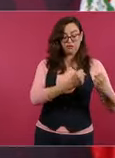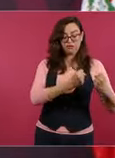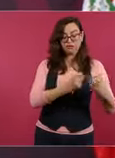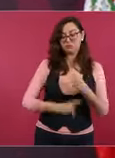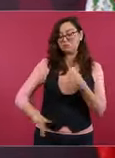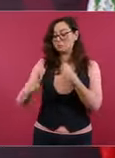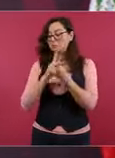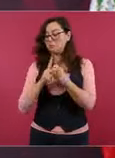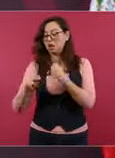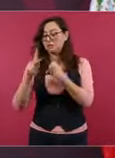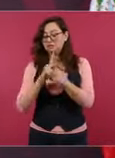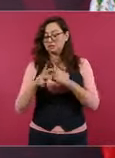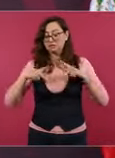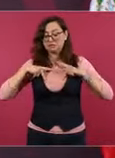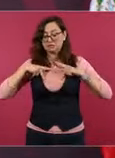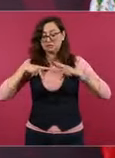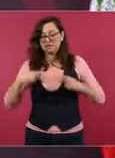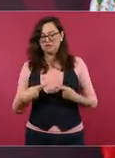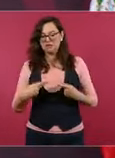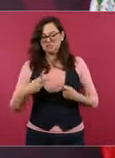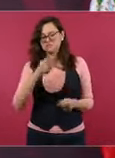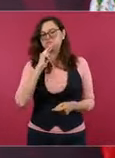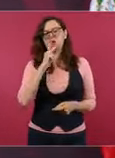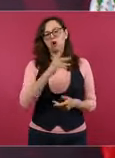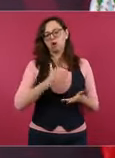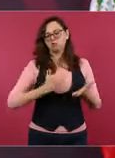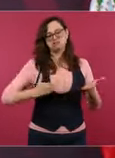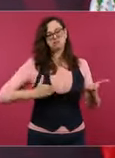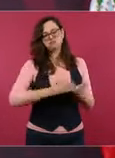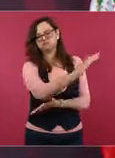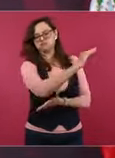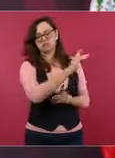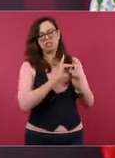débil, el desierto.